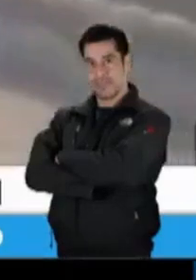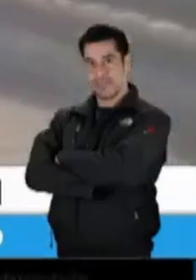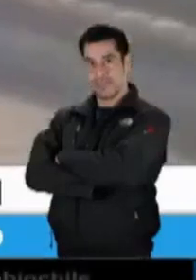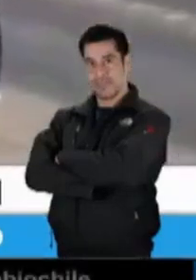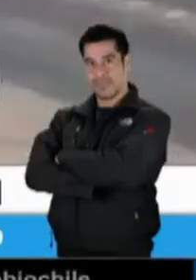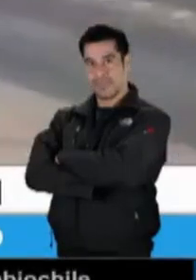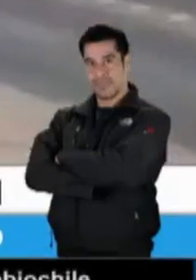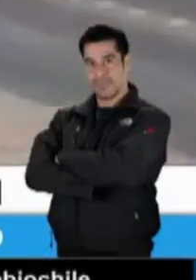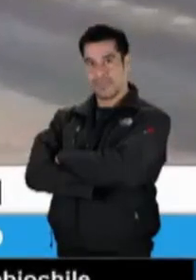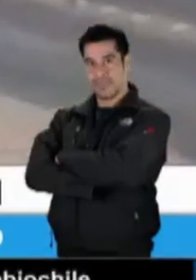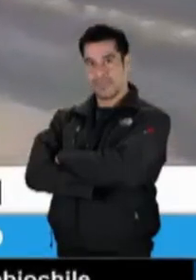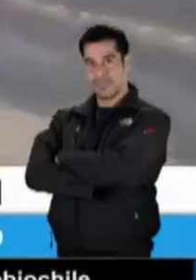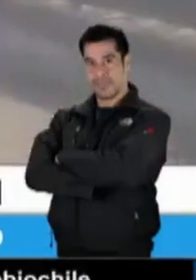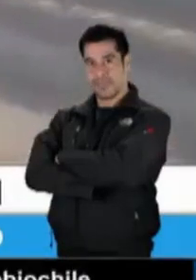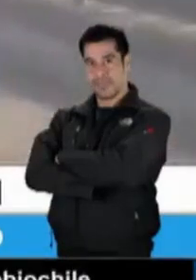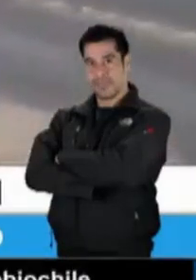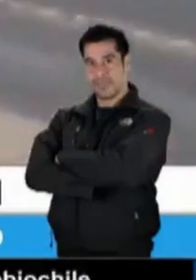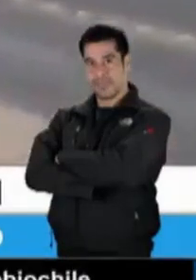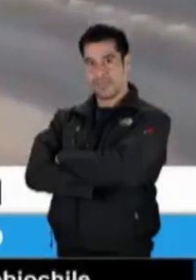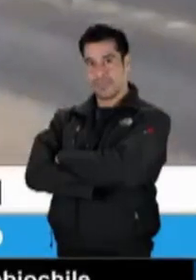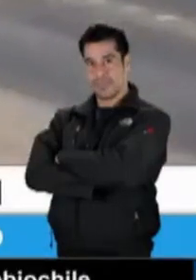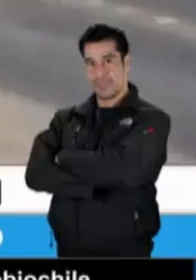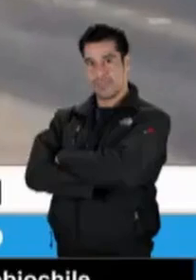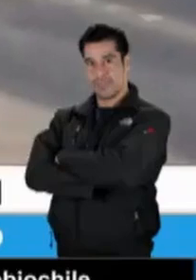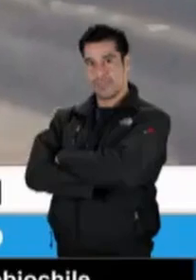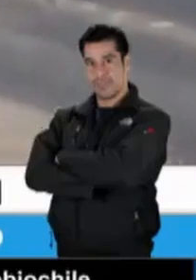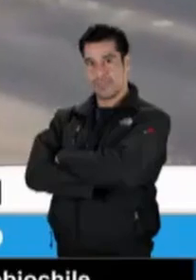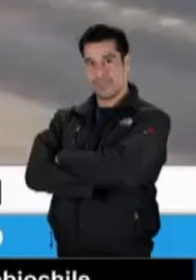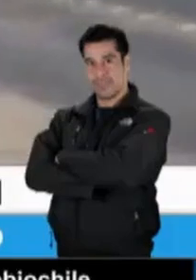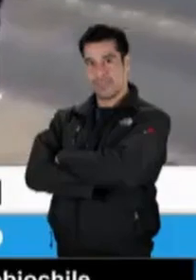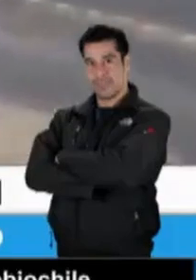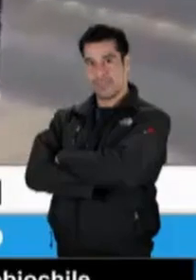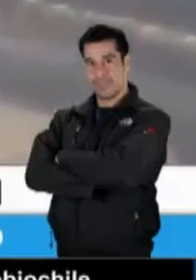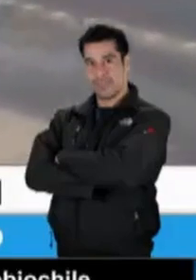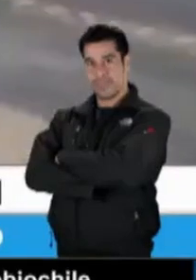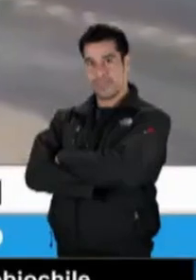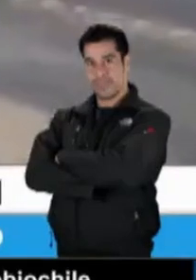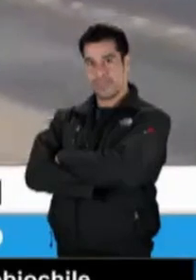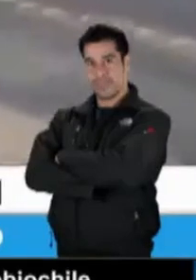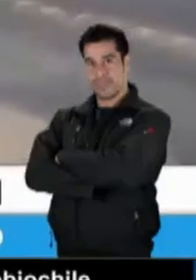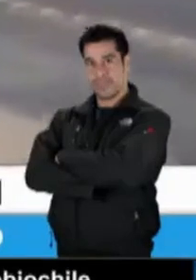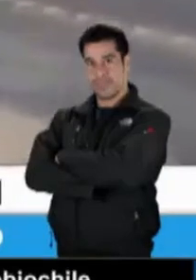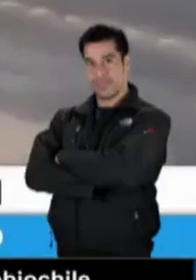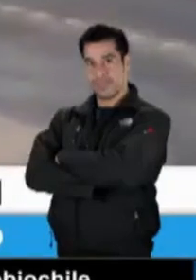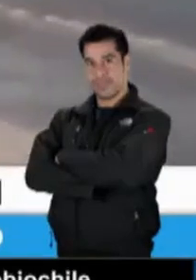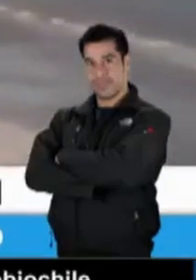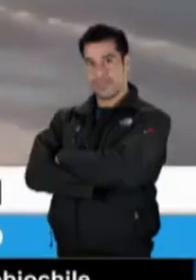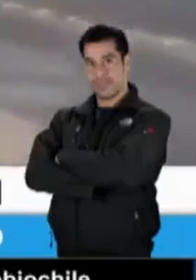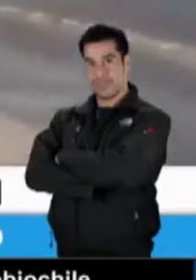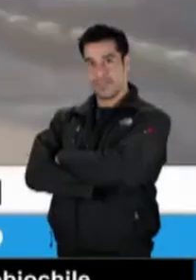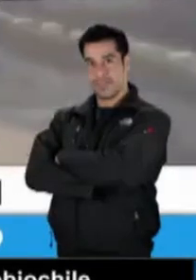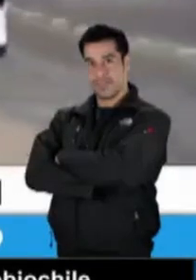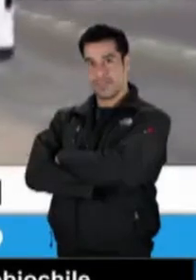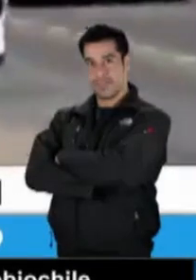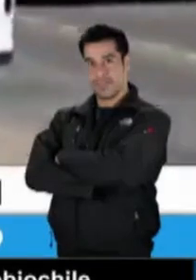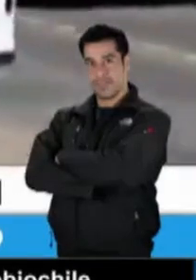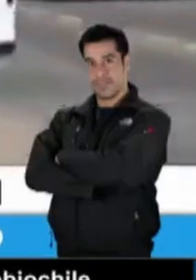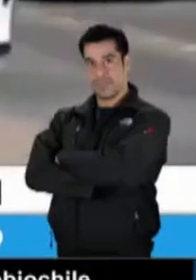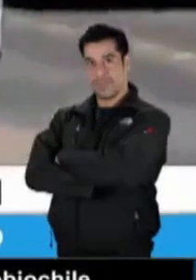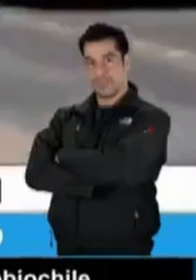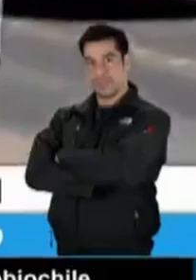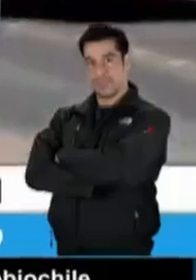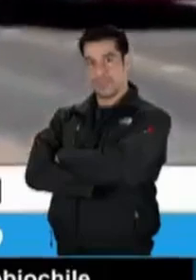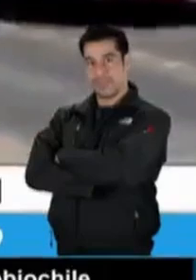otros vecinos. Ellos dicen temer dar la cara, su nombre, su ubicación, porque saben que podrían tener represalias de las personas